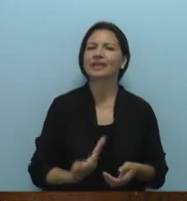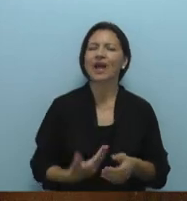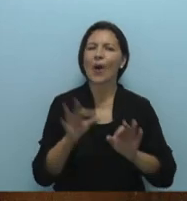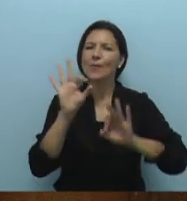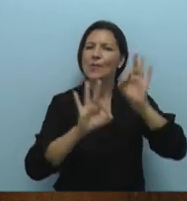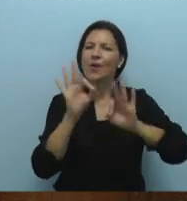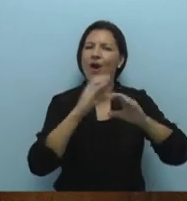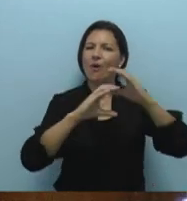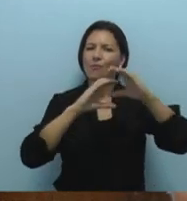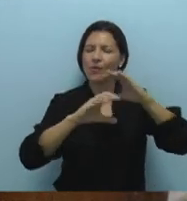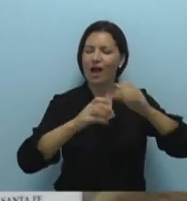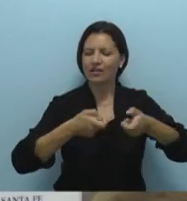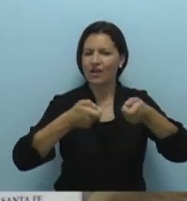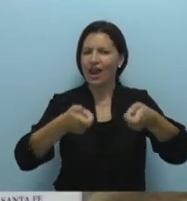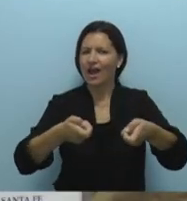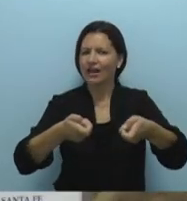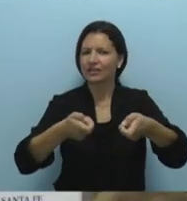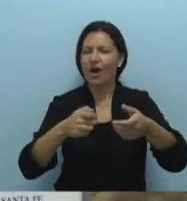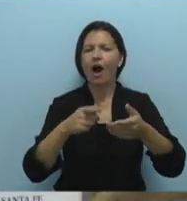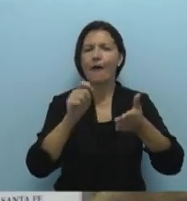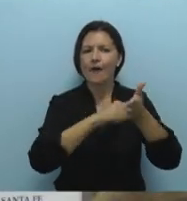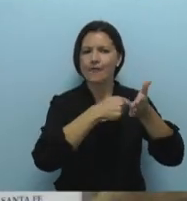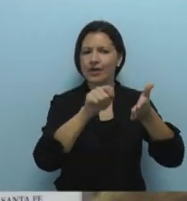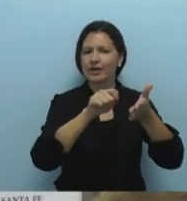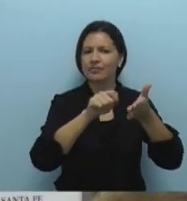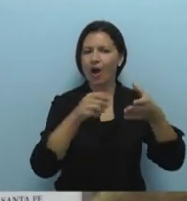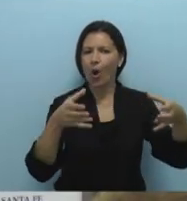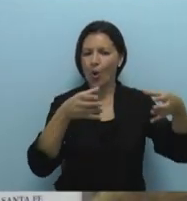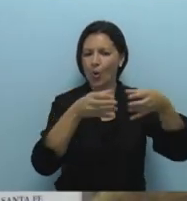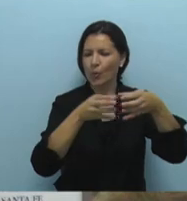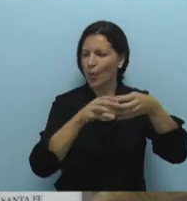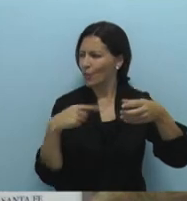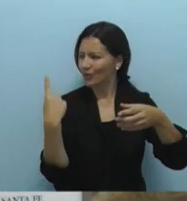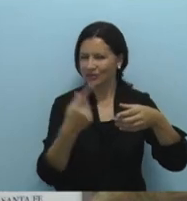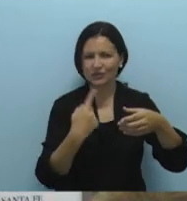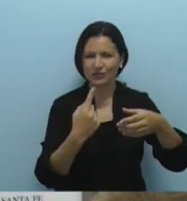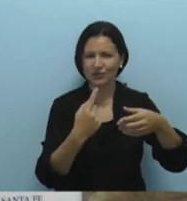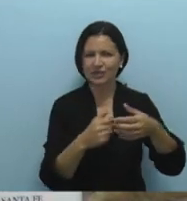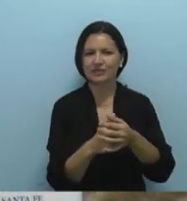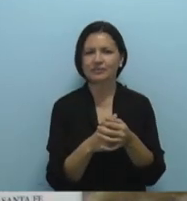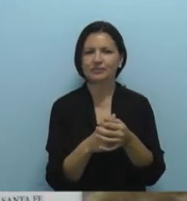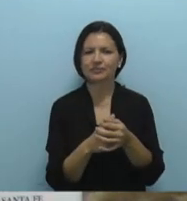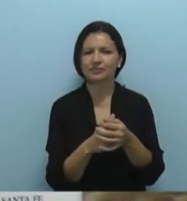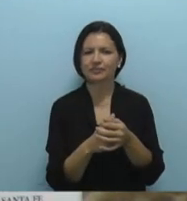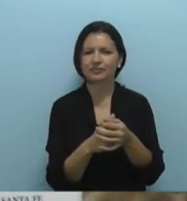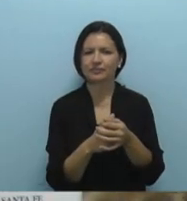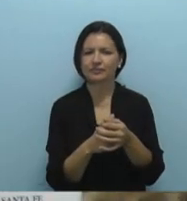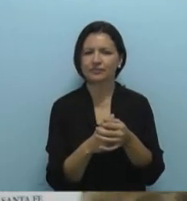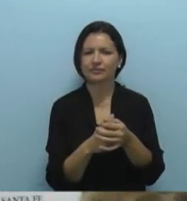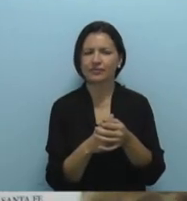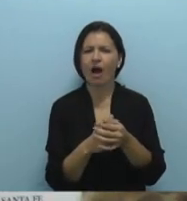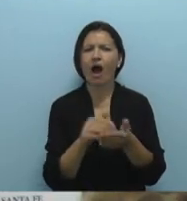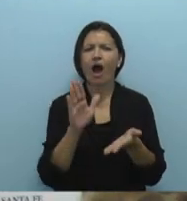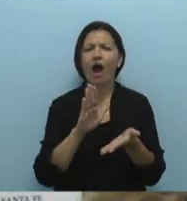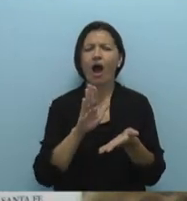un proyecto de comunicación, autoría del bloque Frente Amplio por la Soberanía, es en relación al